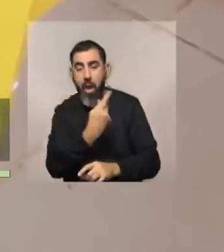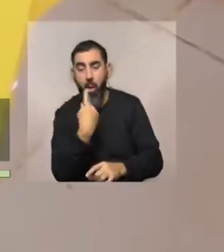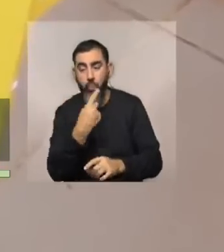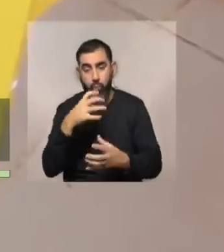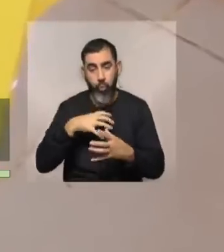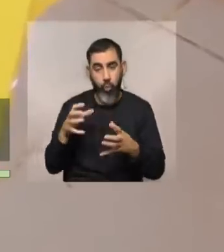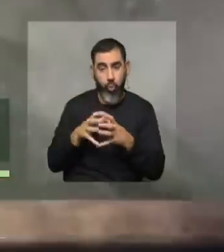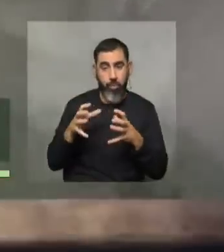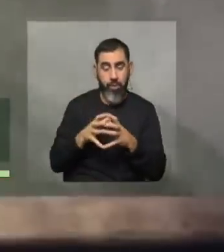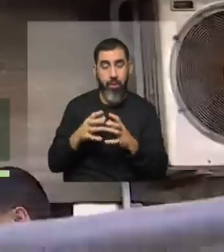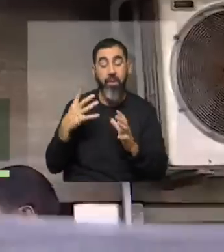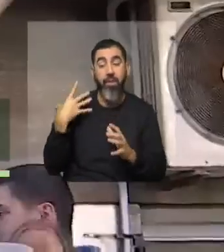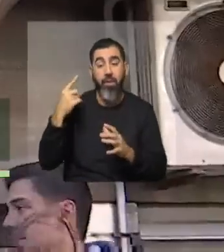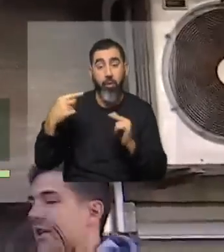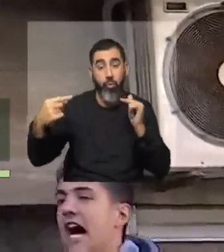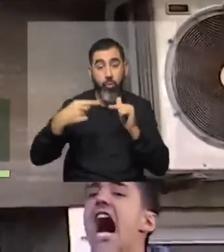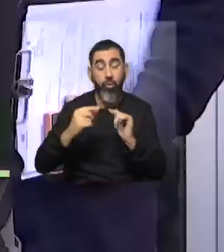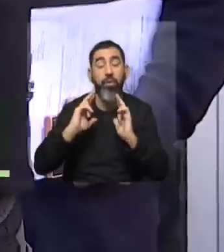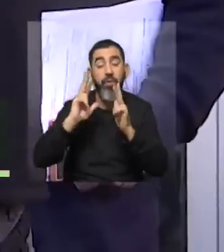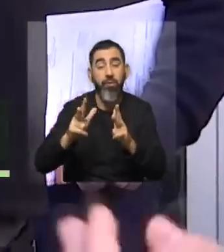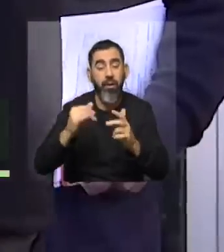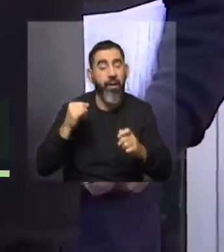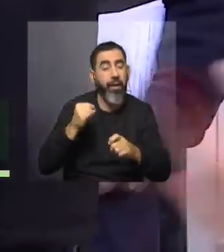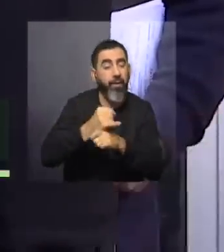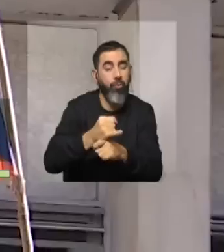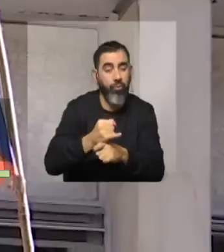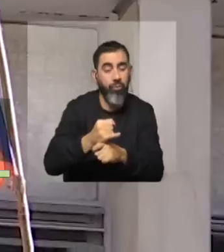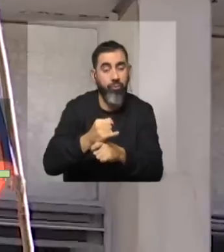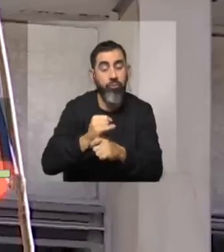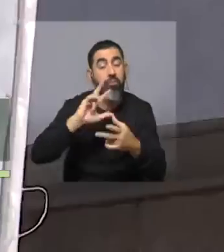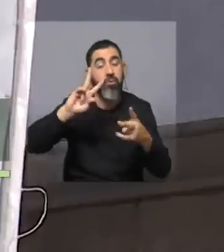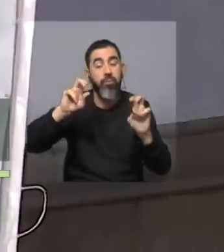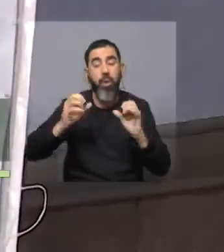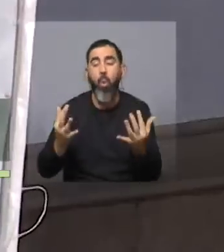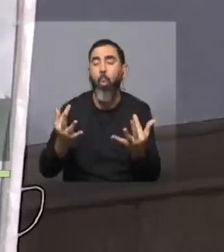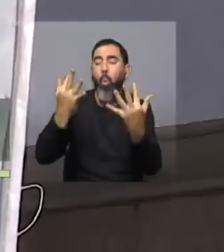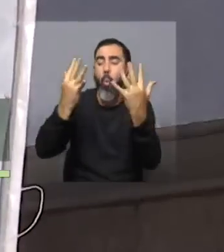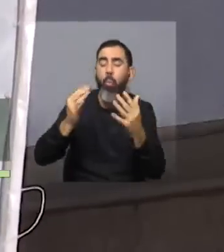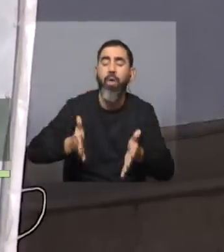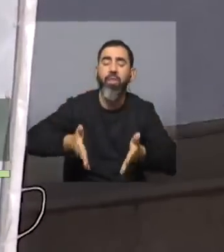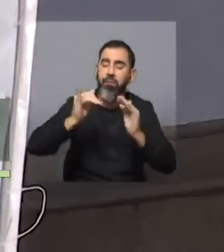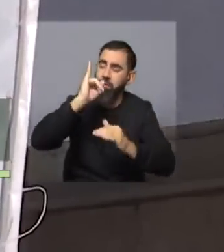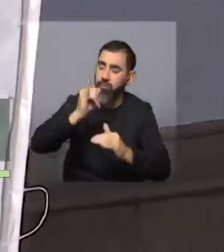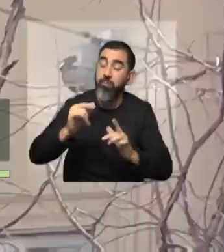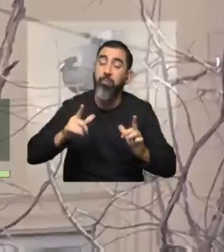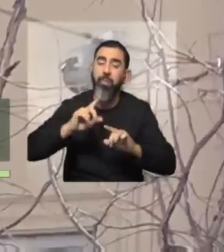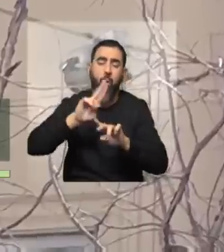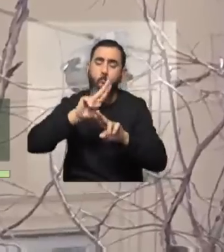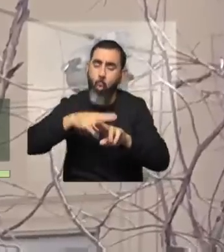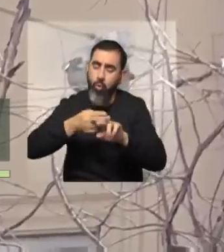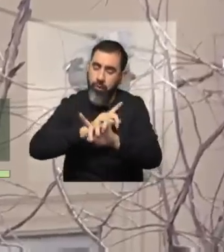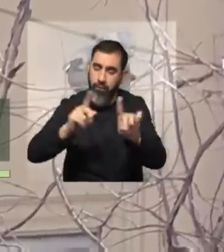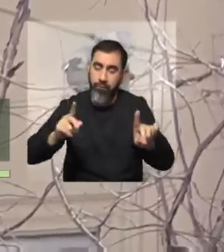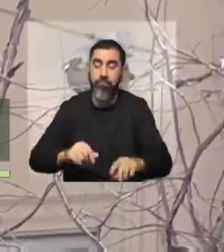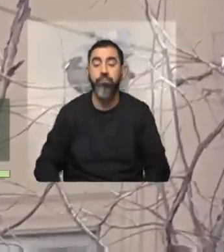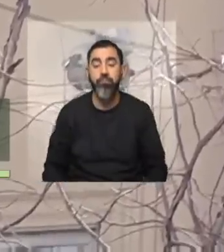descentralizado. Más adelante, el director de la oposición considera un error el empleo de un artefacto de humo dentro del edificio y dice esperar que no se repita.